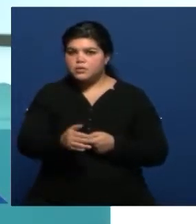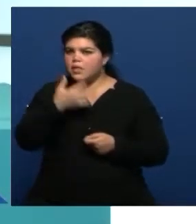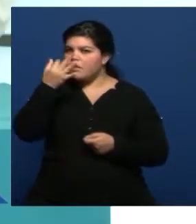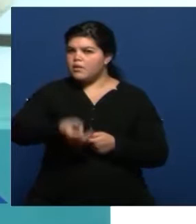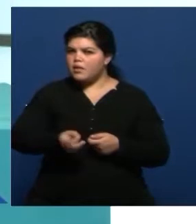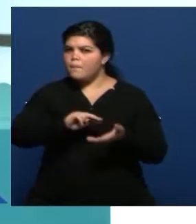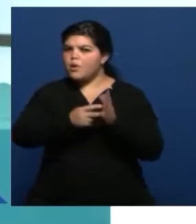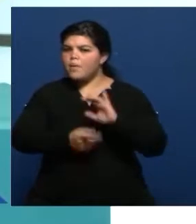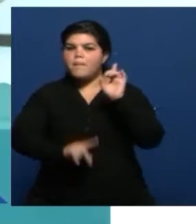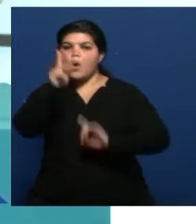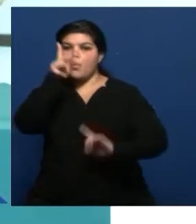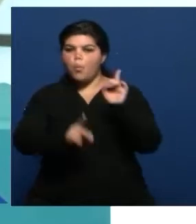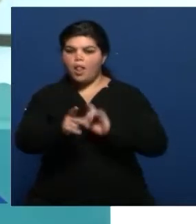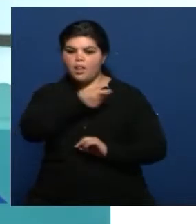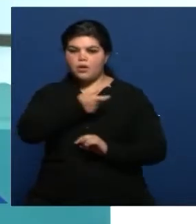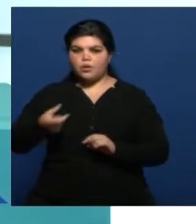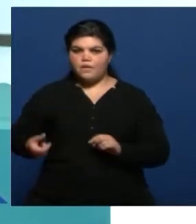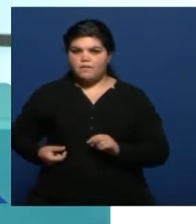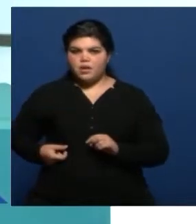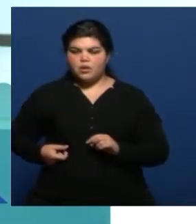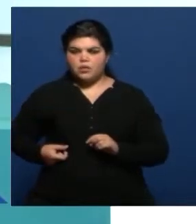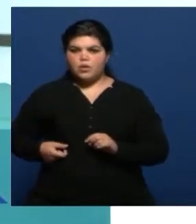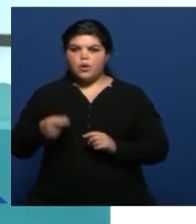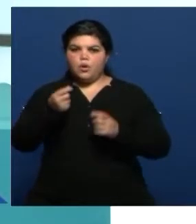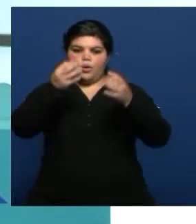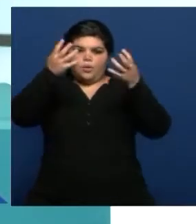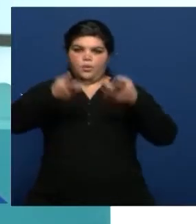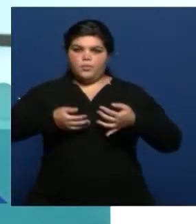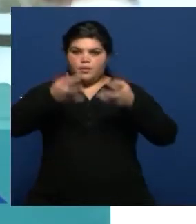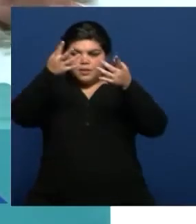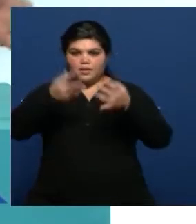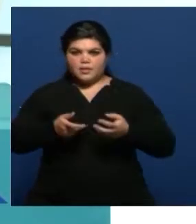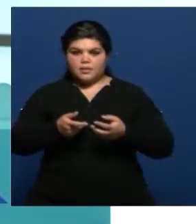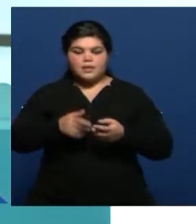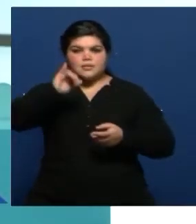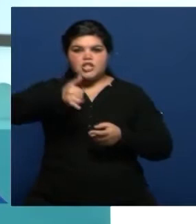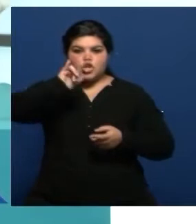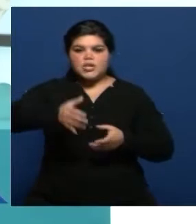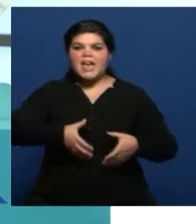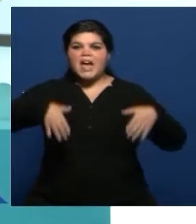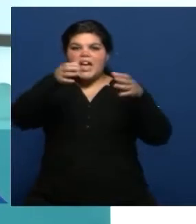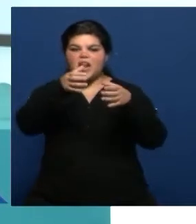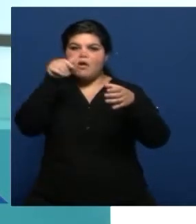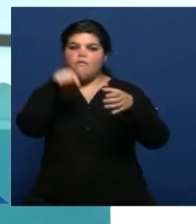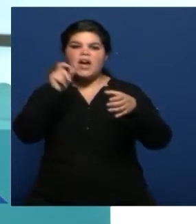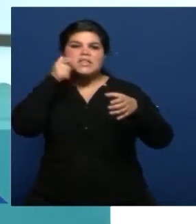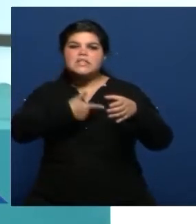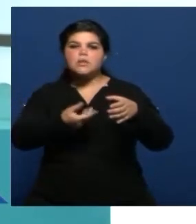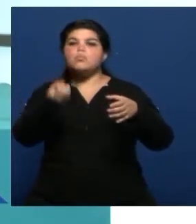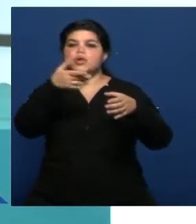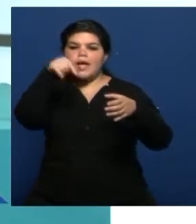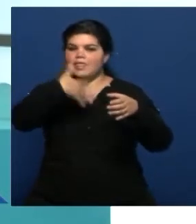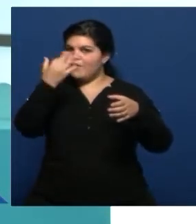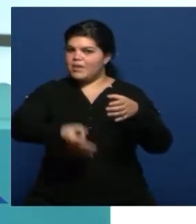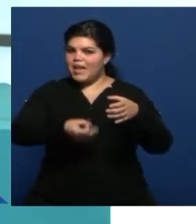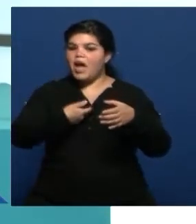de todo esto? Que el gobierno hace una cuenta. Es lo que nosotros creemos. Claro. Tiene que haber garrafa. ¿Por qué? Porque si hay garrafa, se garantiza que la